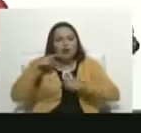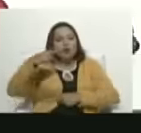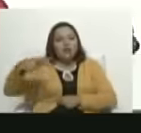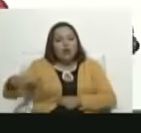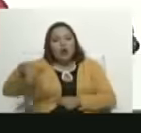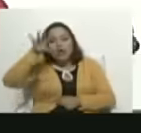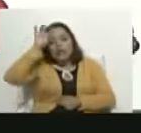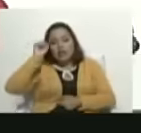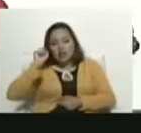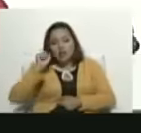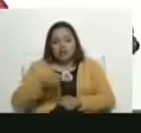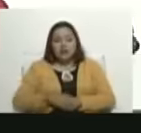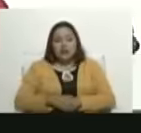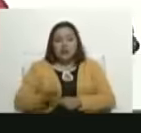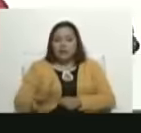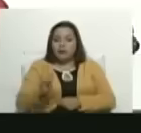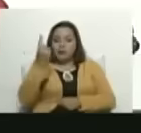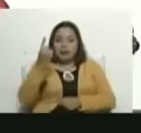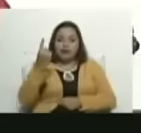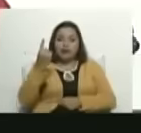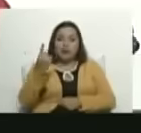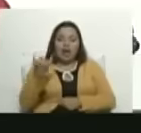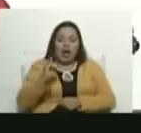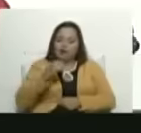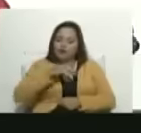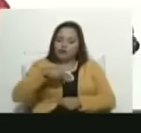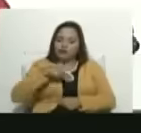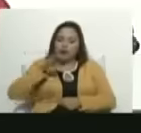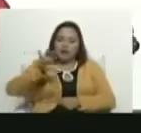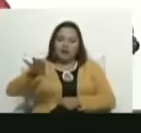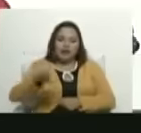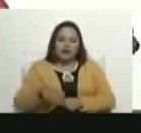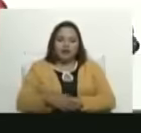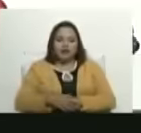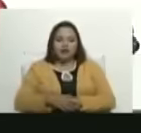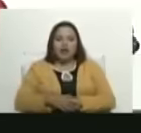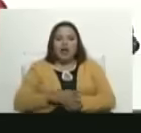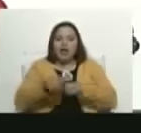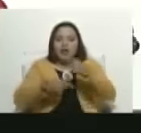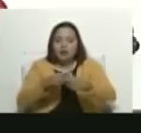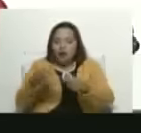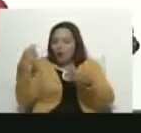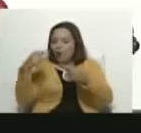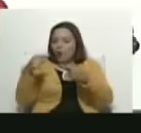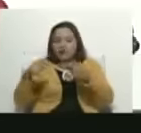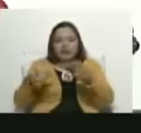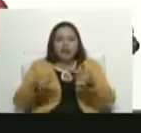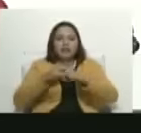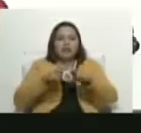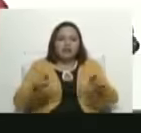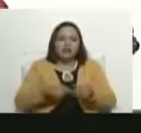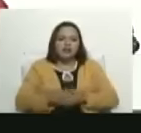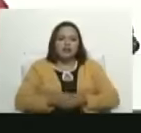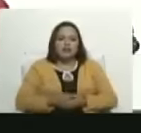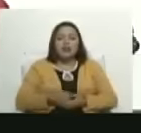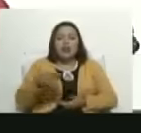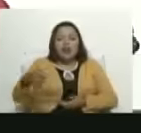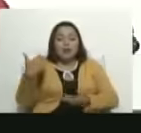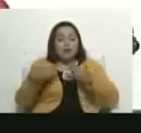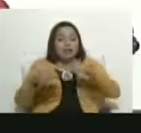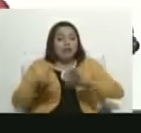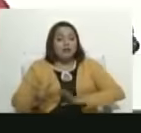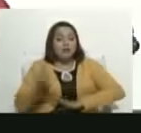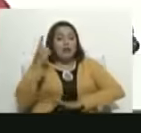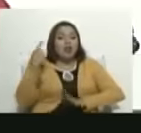entender que primero que todo está nuestra patria. Después están las otras cosas. Y ese es el mensaje principal